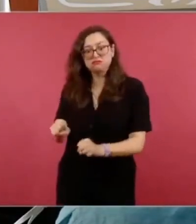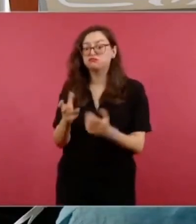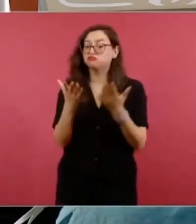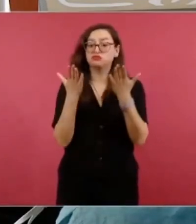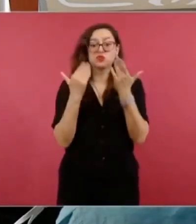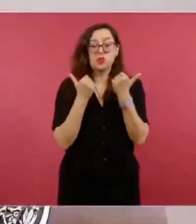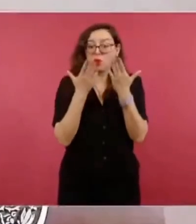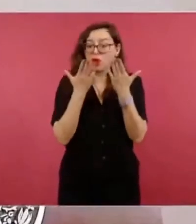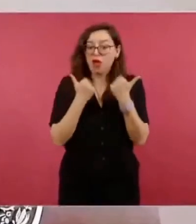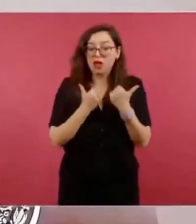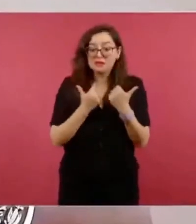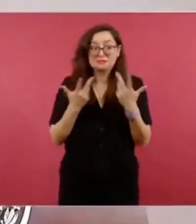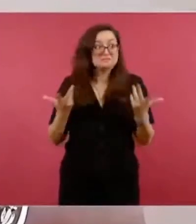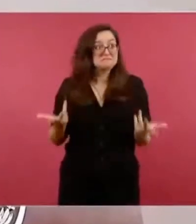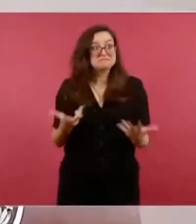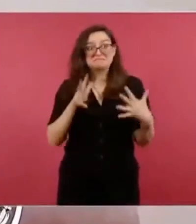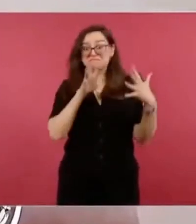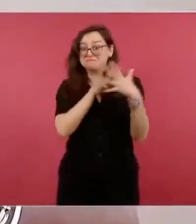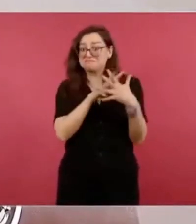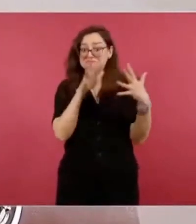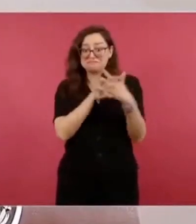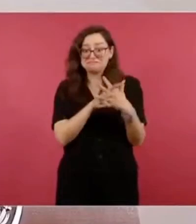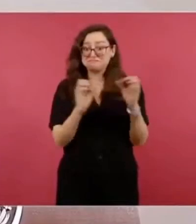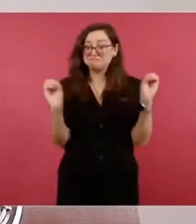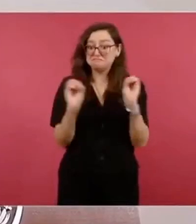Y nuestro ejército es un ejército